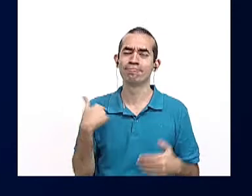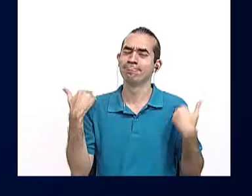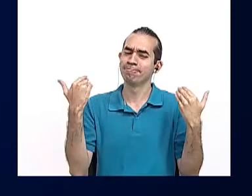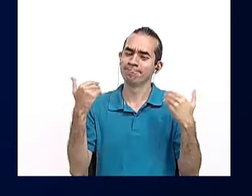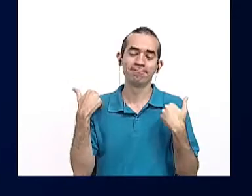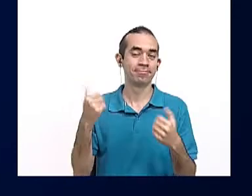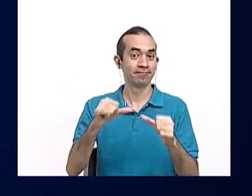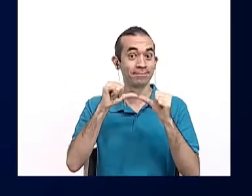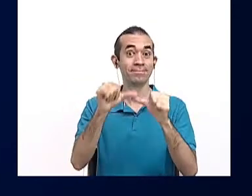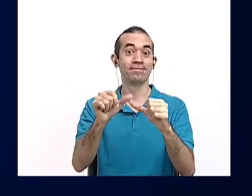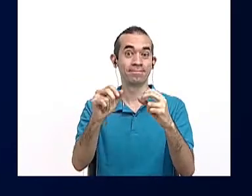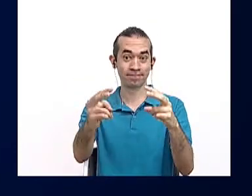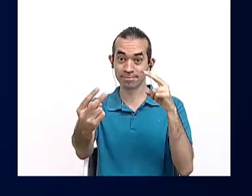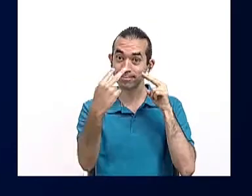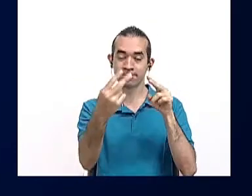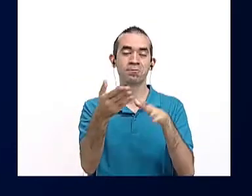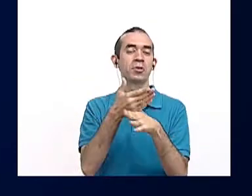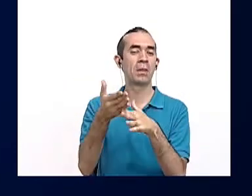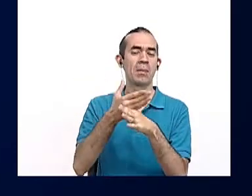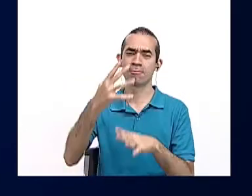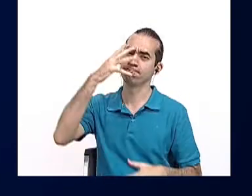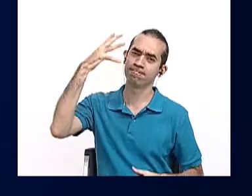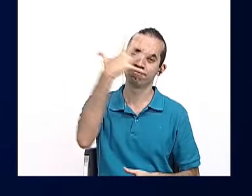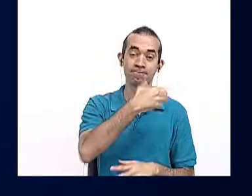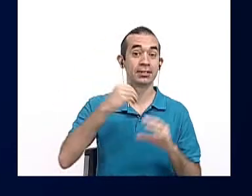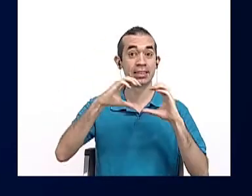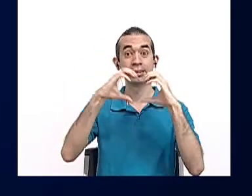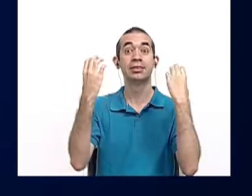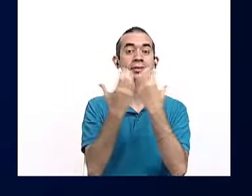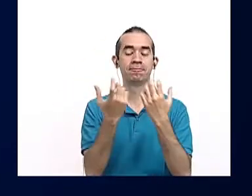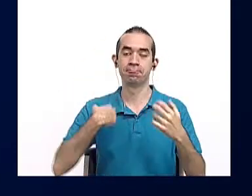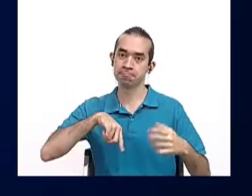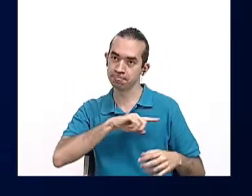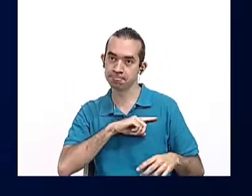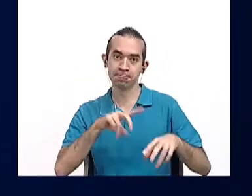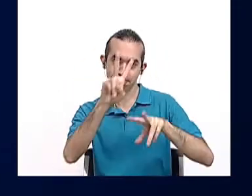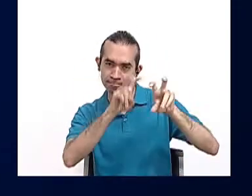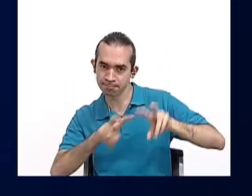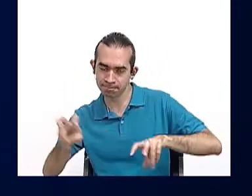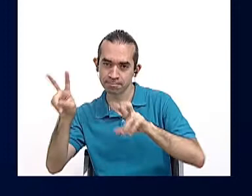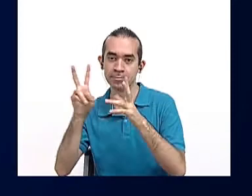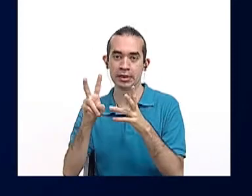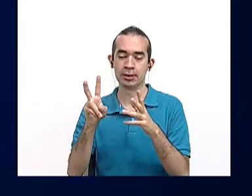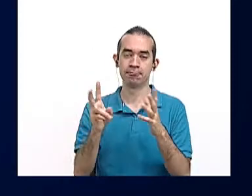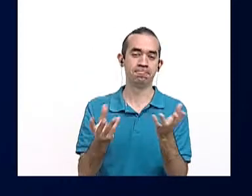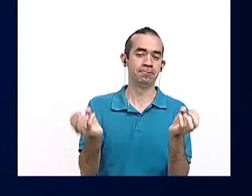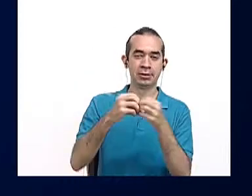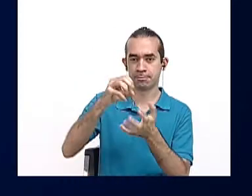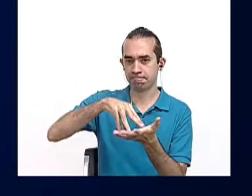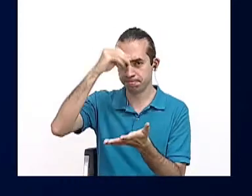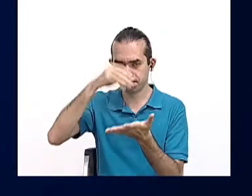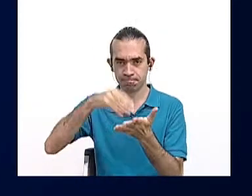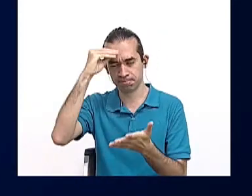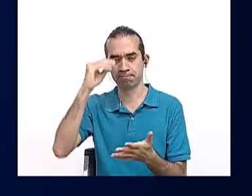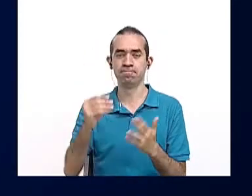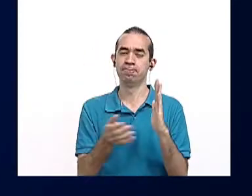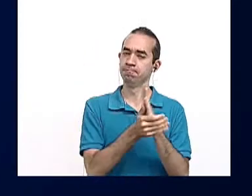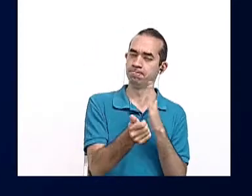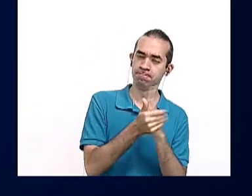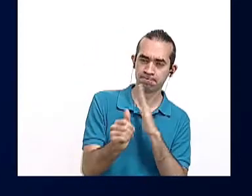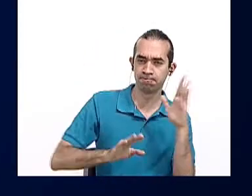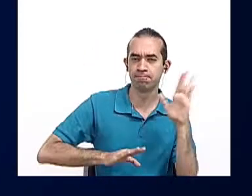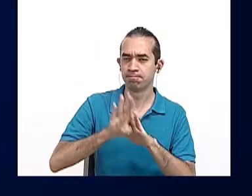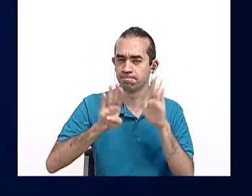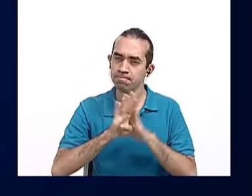siguen compartiendo conmigo esta maravillosa clase donde exploramos, ampliamos conocimientos, desarrollamos habilidades y lo más